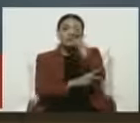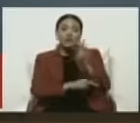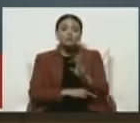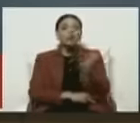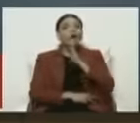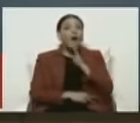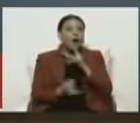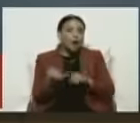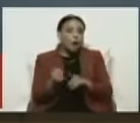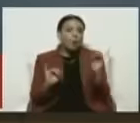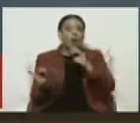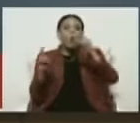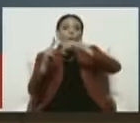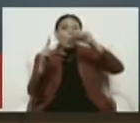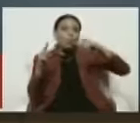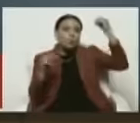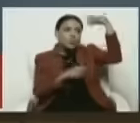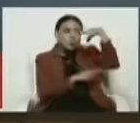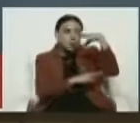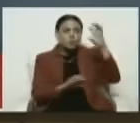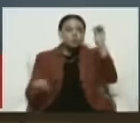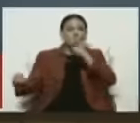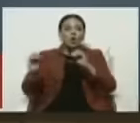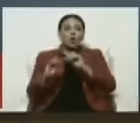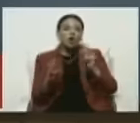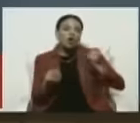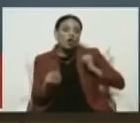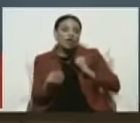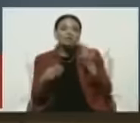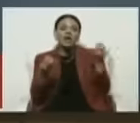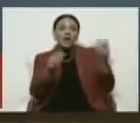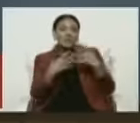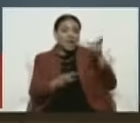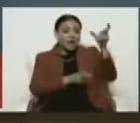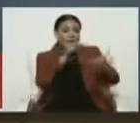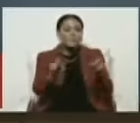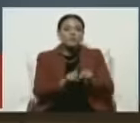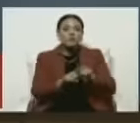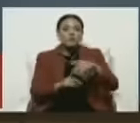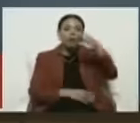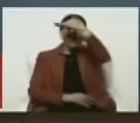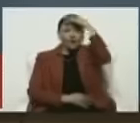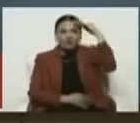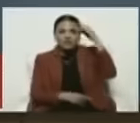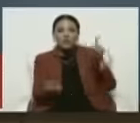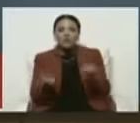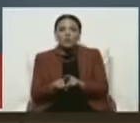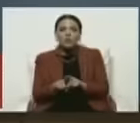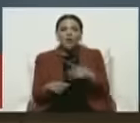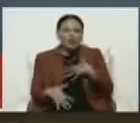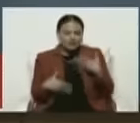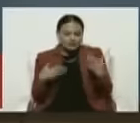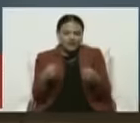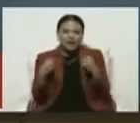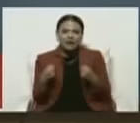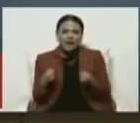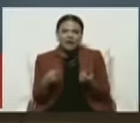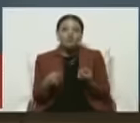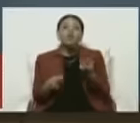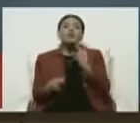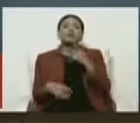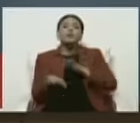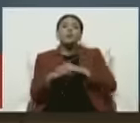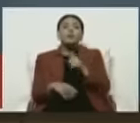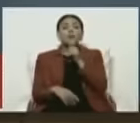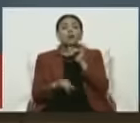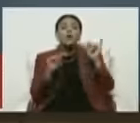luz, etcétera, para causar rabia en la población, ira en la población, y culpabilizar en este caso a